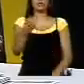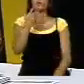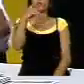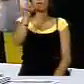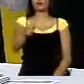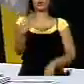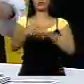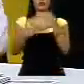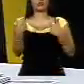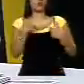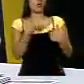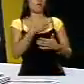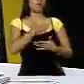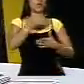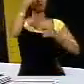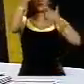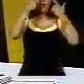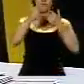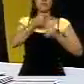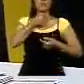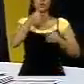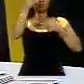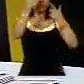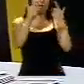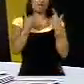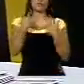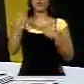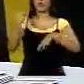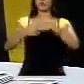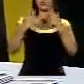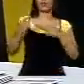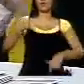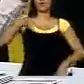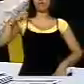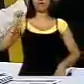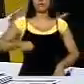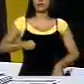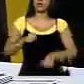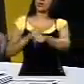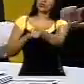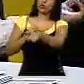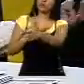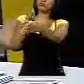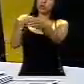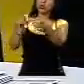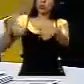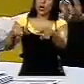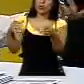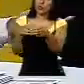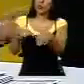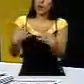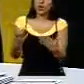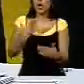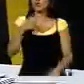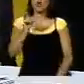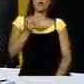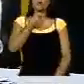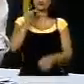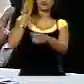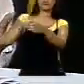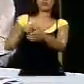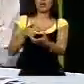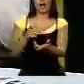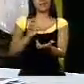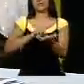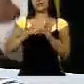Yo soy chavista, yo soy revolucionario. Ajá, incorpórate a tu patrulla. ¿Qué base de patrulla perteneces tú? Bueno, yo no tengo ninguna, entonces tú no eres ningún chavista ni eres ningún revolucionario. Tú lo que eres un hablador